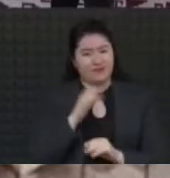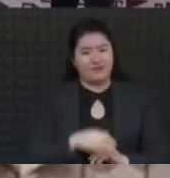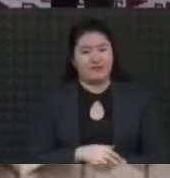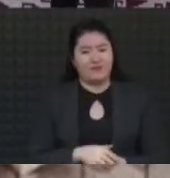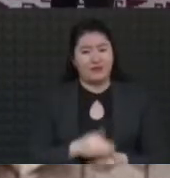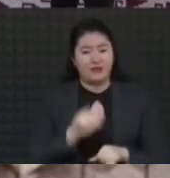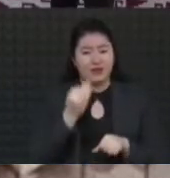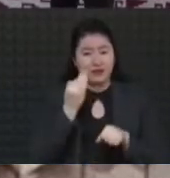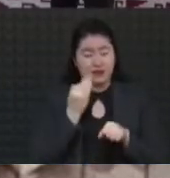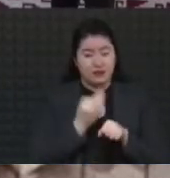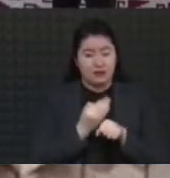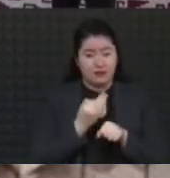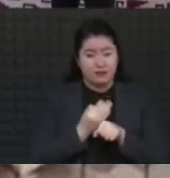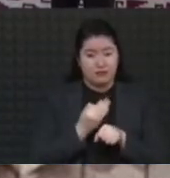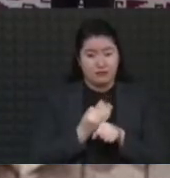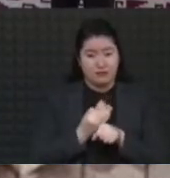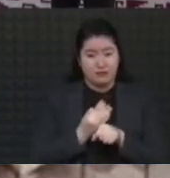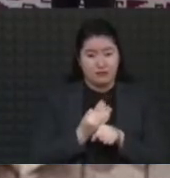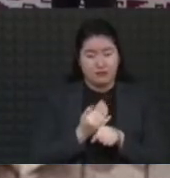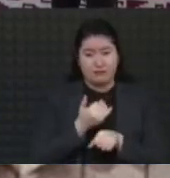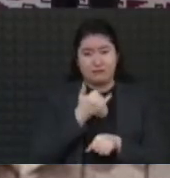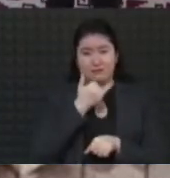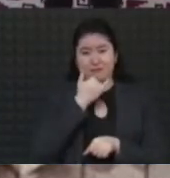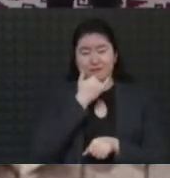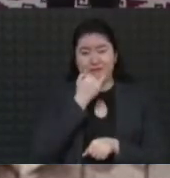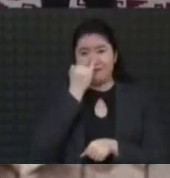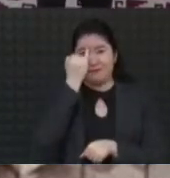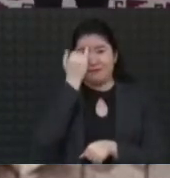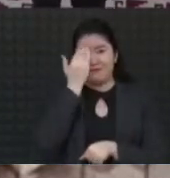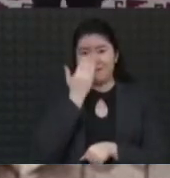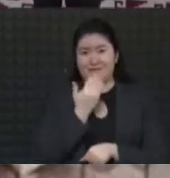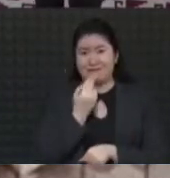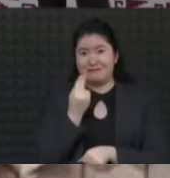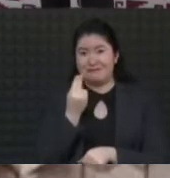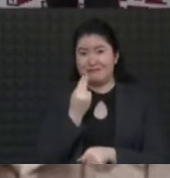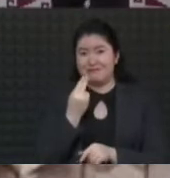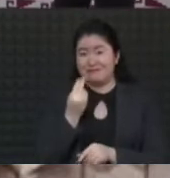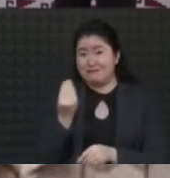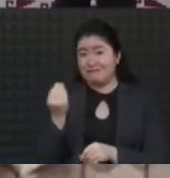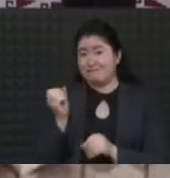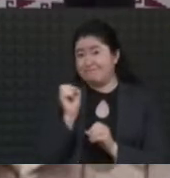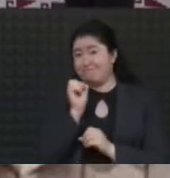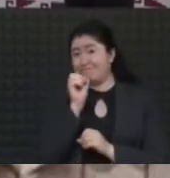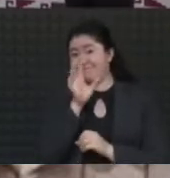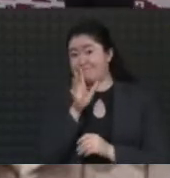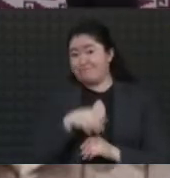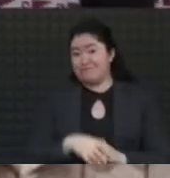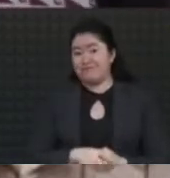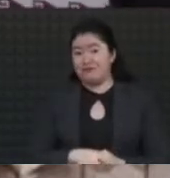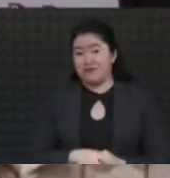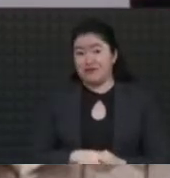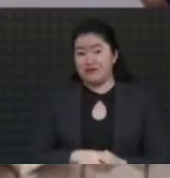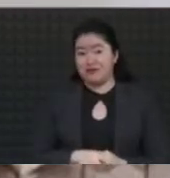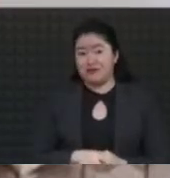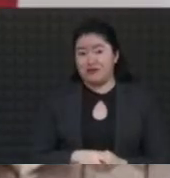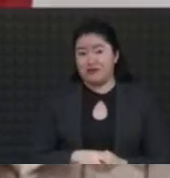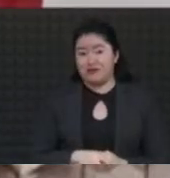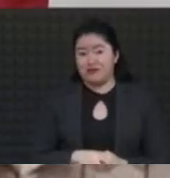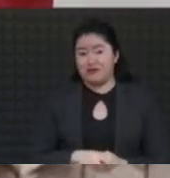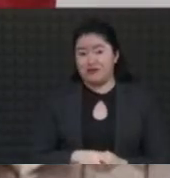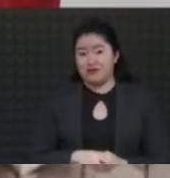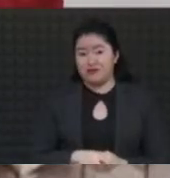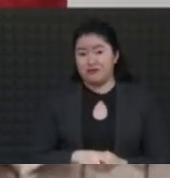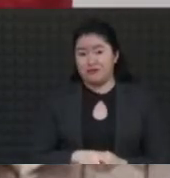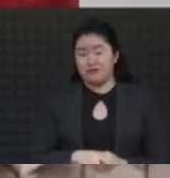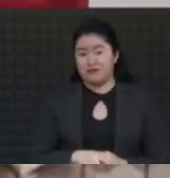presenta aquí pero necesito la imagen. A ver, perdón, no se alcanza a ver. ¿O con un